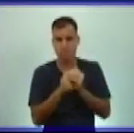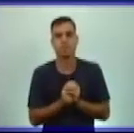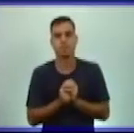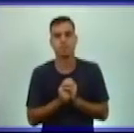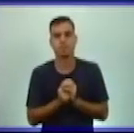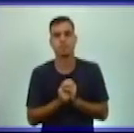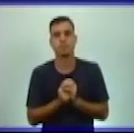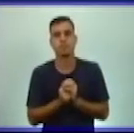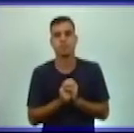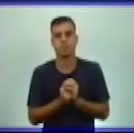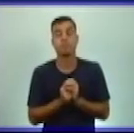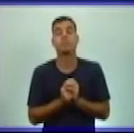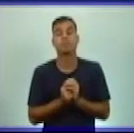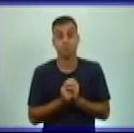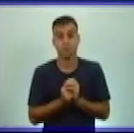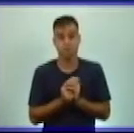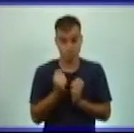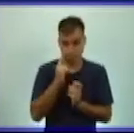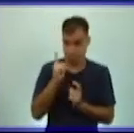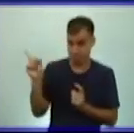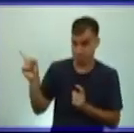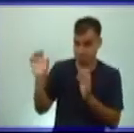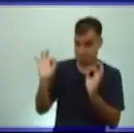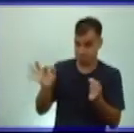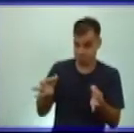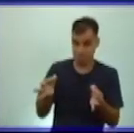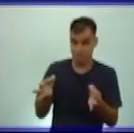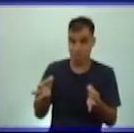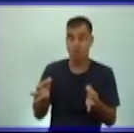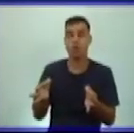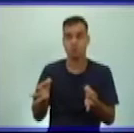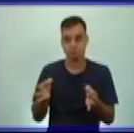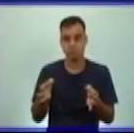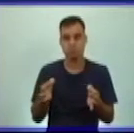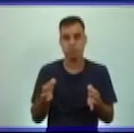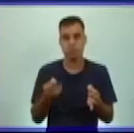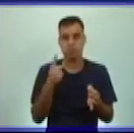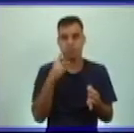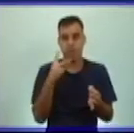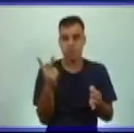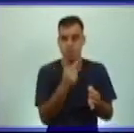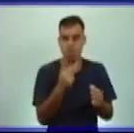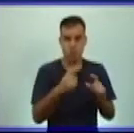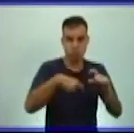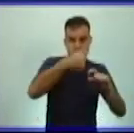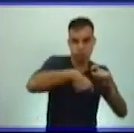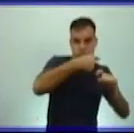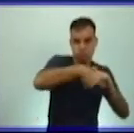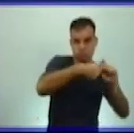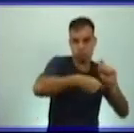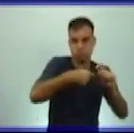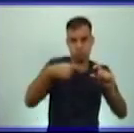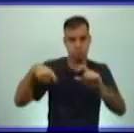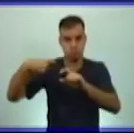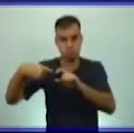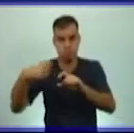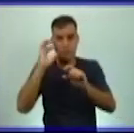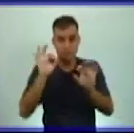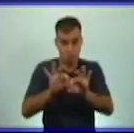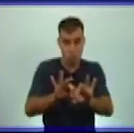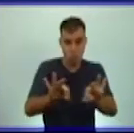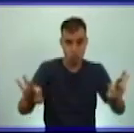caso, observen en la diapositiva que son dos enrollados ligados por un mismo núcleo para